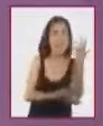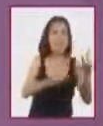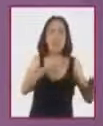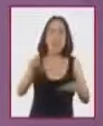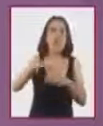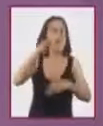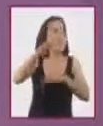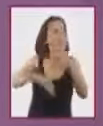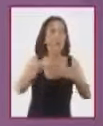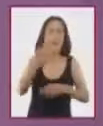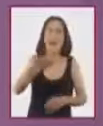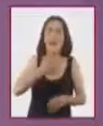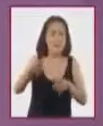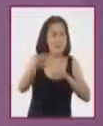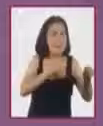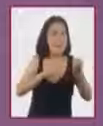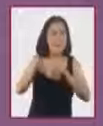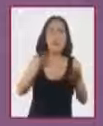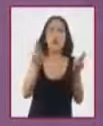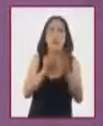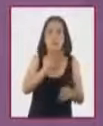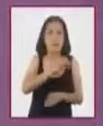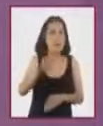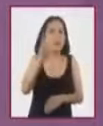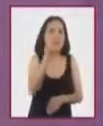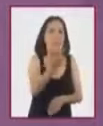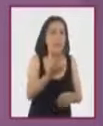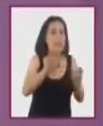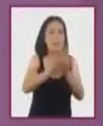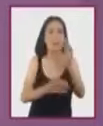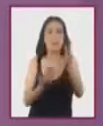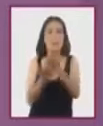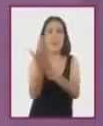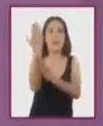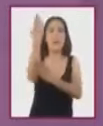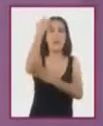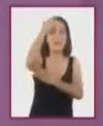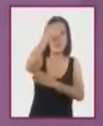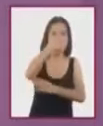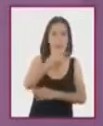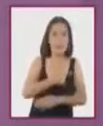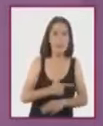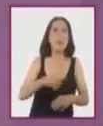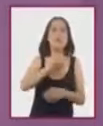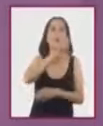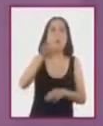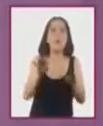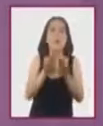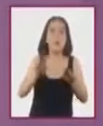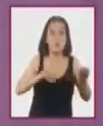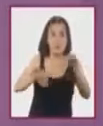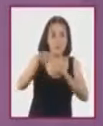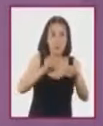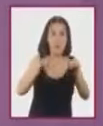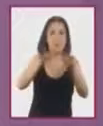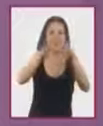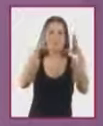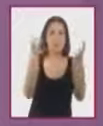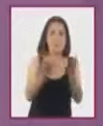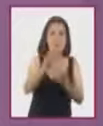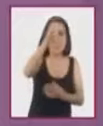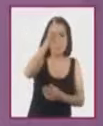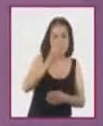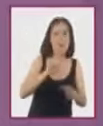en movimiento y esto lo podemos observar con el día y la noche. El movimiento de los cuerpos celestes,